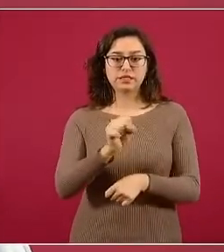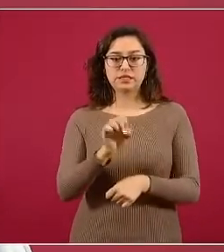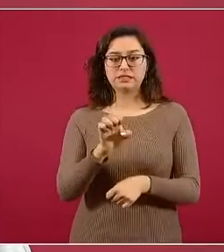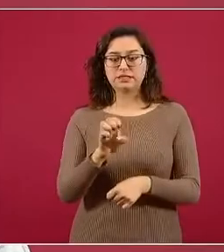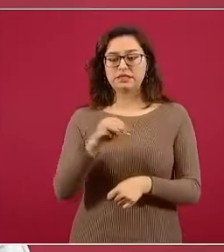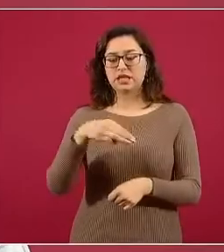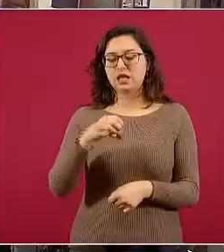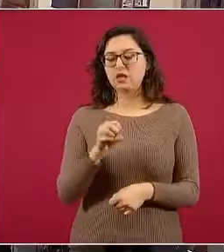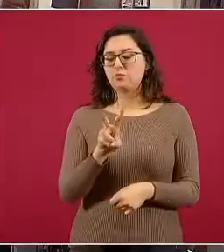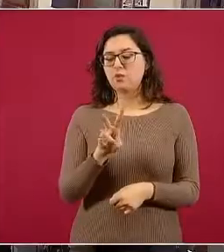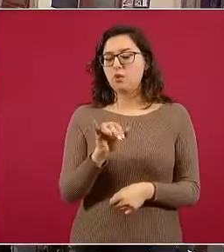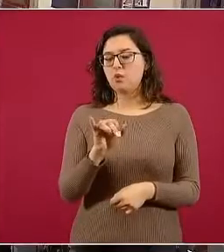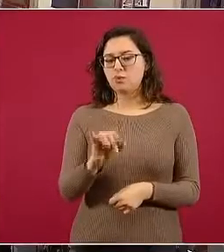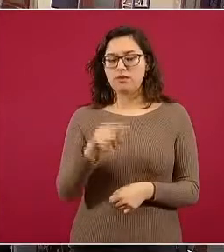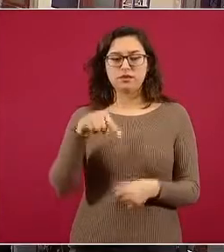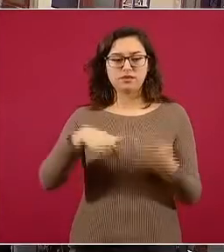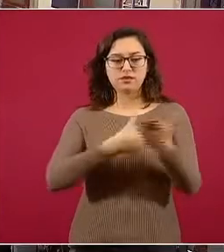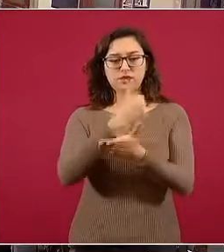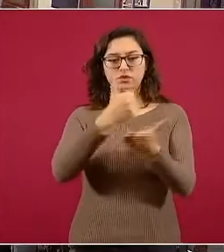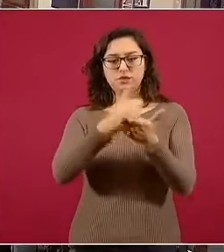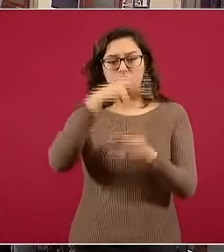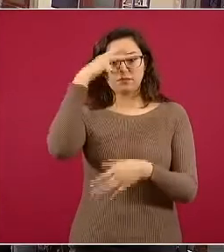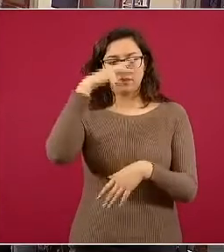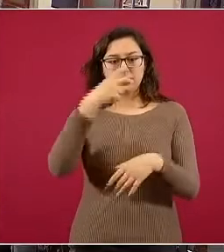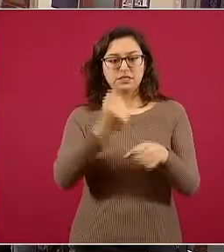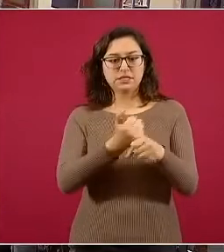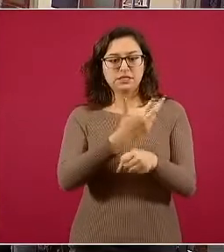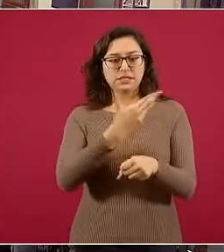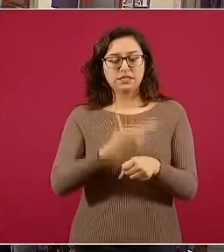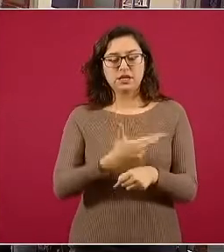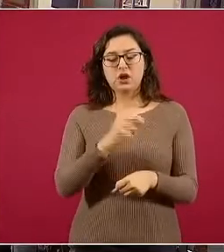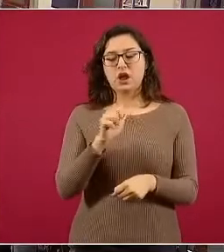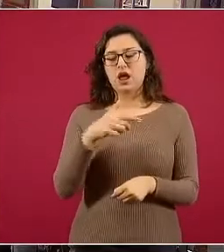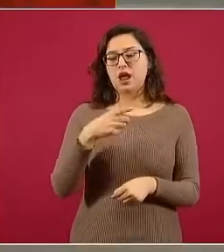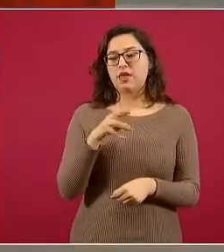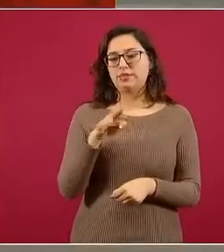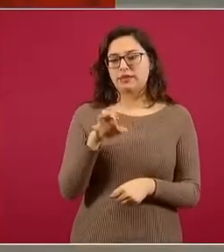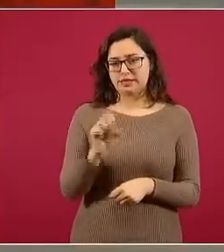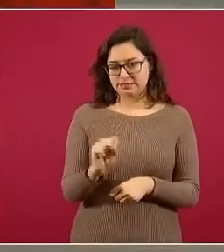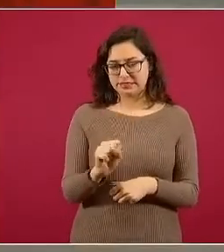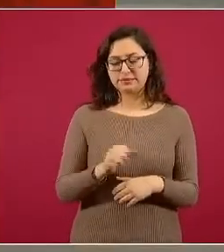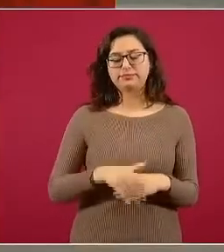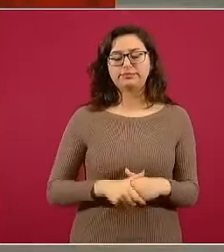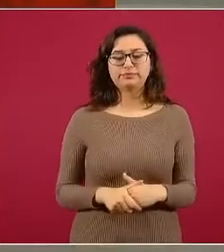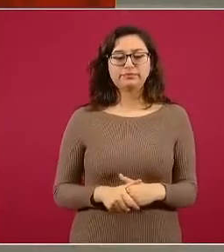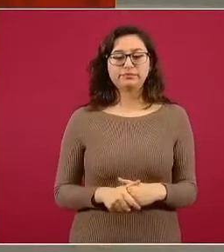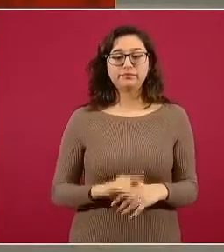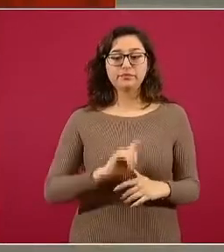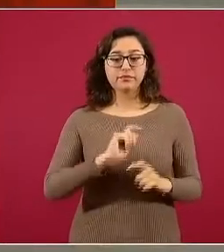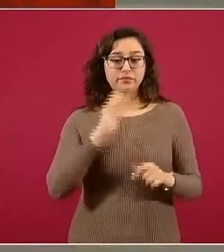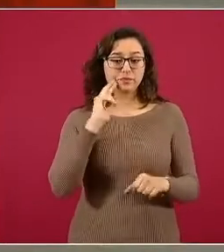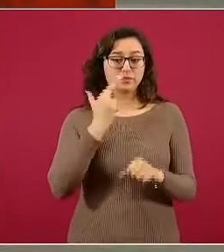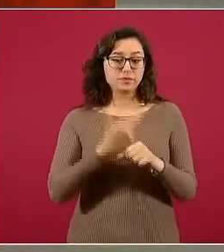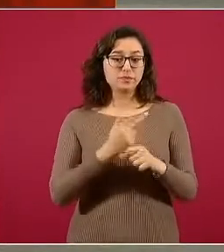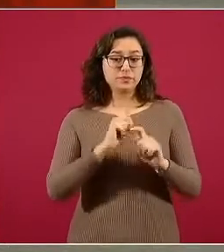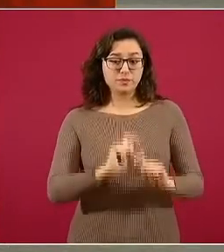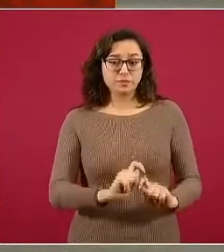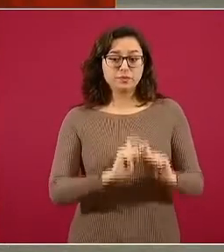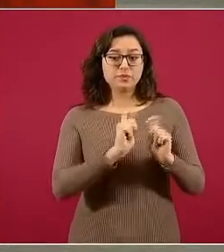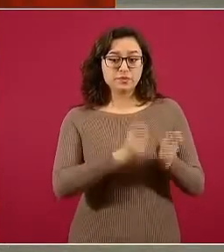la Ciudad de México, el secretario Andrés Layuz, que precisamente en función del cargo que él